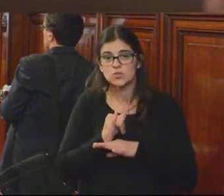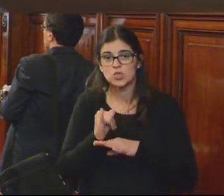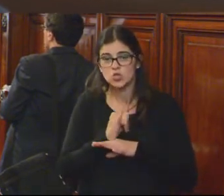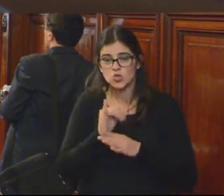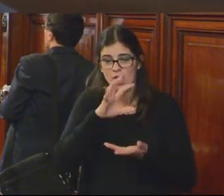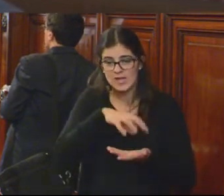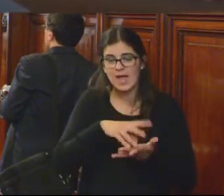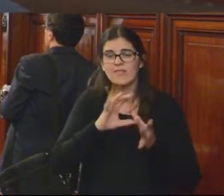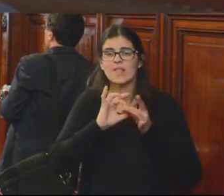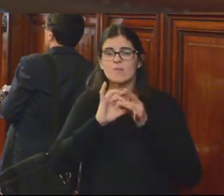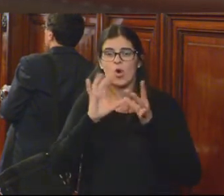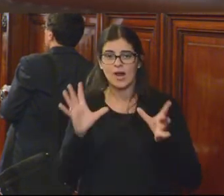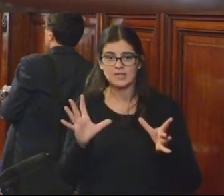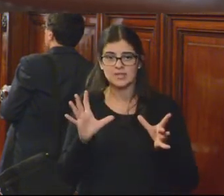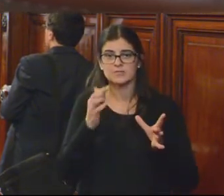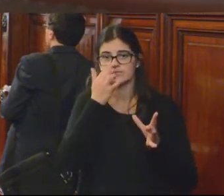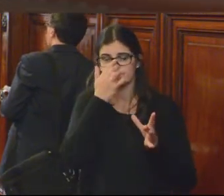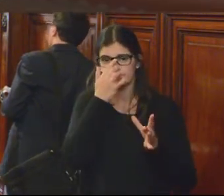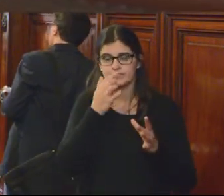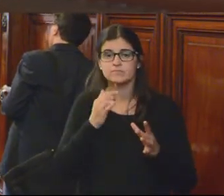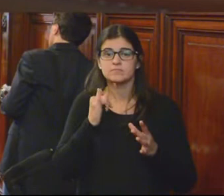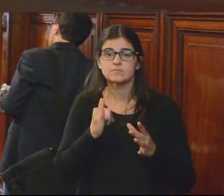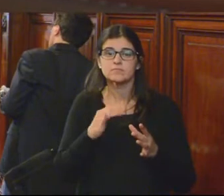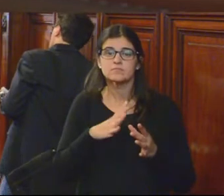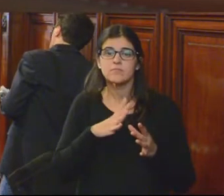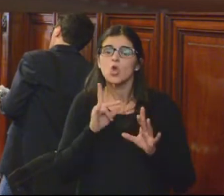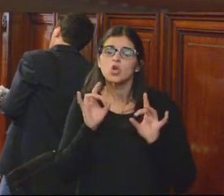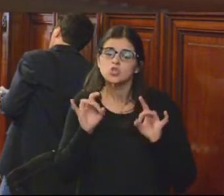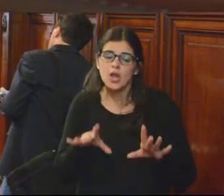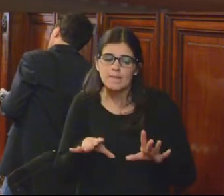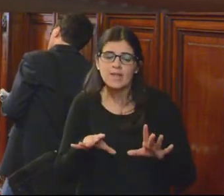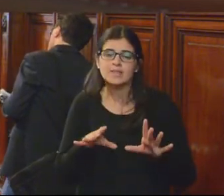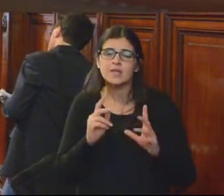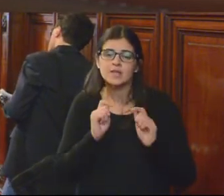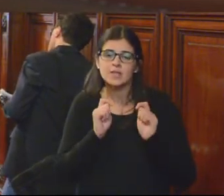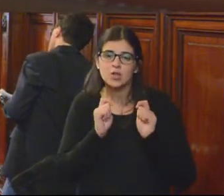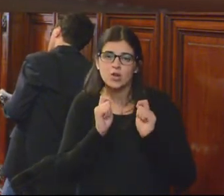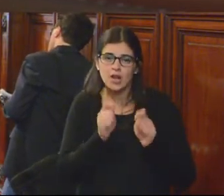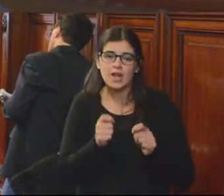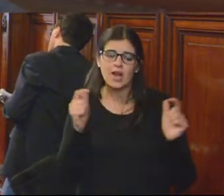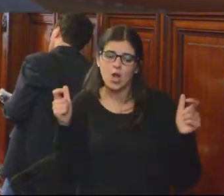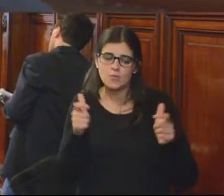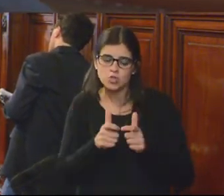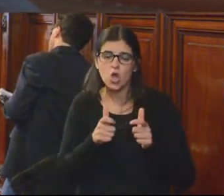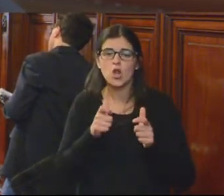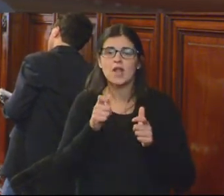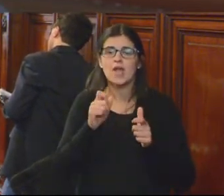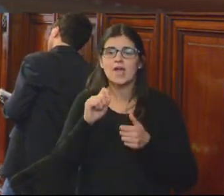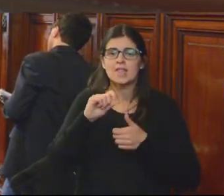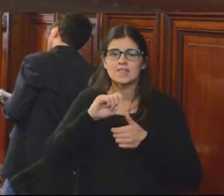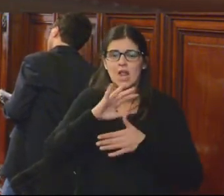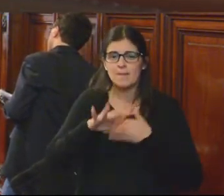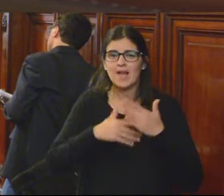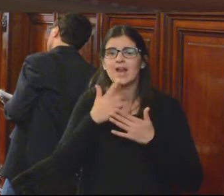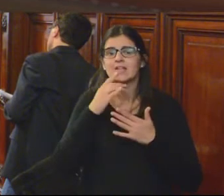institucionalidad democrática. Ciertamente está no solo en las atribuciones de la Comisión Interamericana elaborar